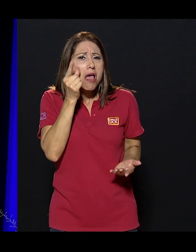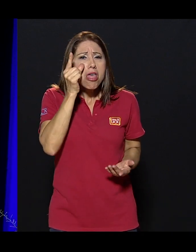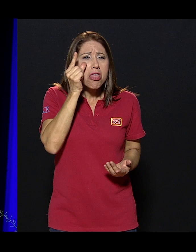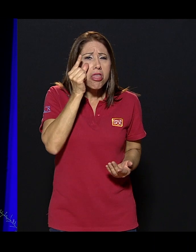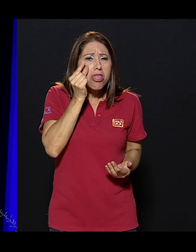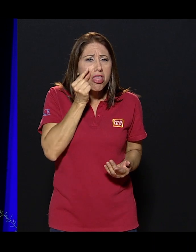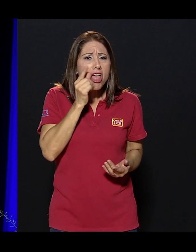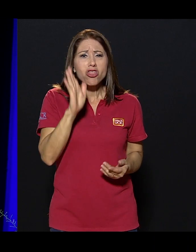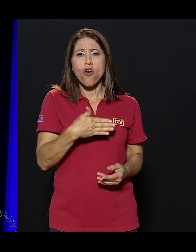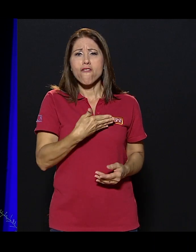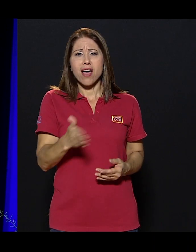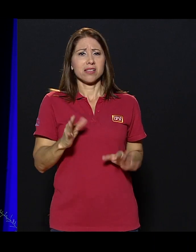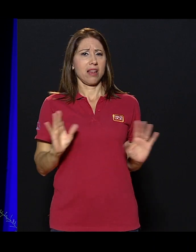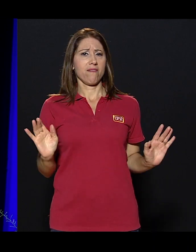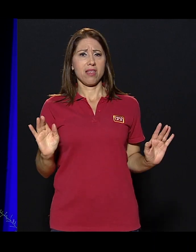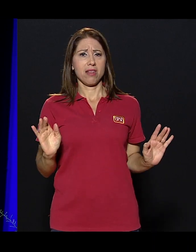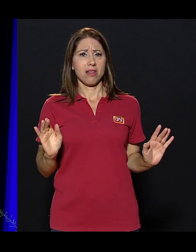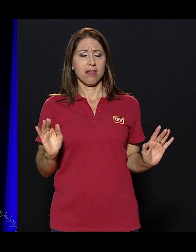tiene no le va a servir.